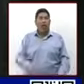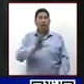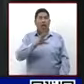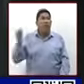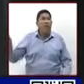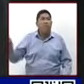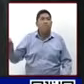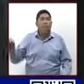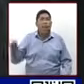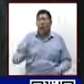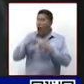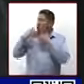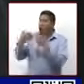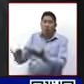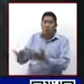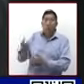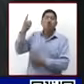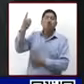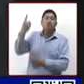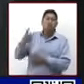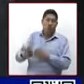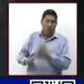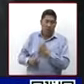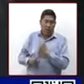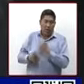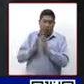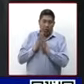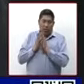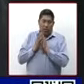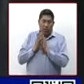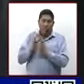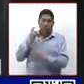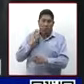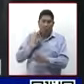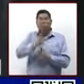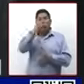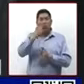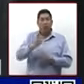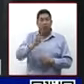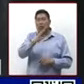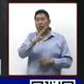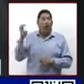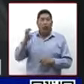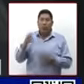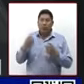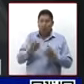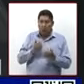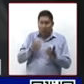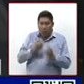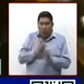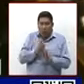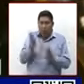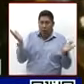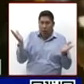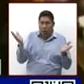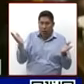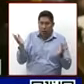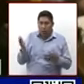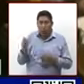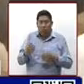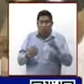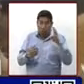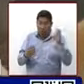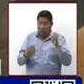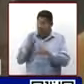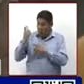Incluso no puede ser que un postulante perjudique a 400 tantos postulantes. O sea, realmente